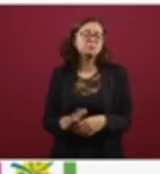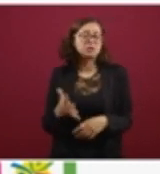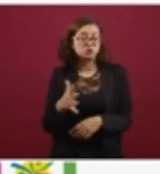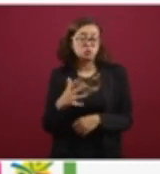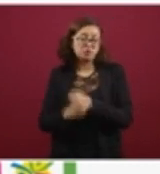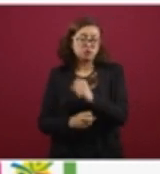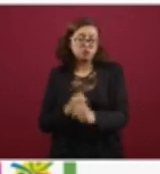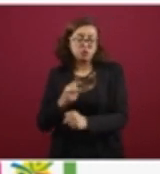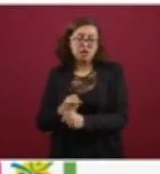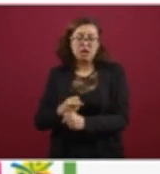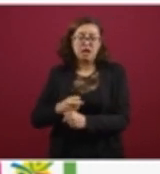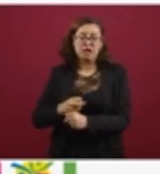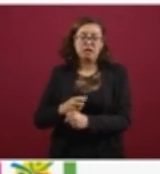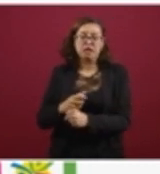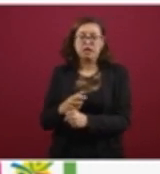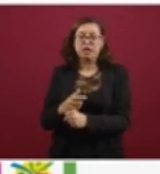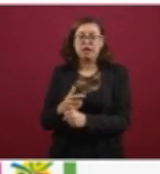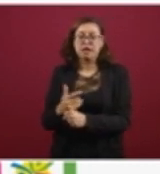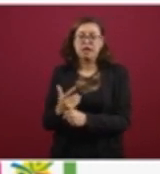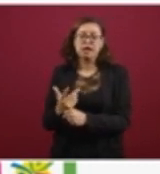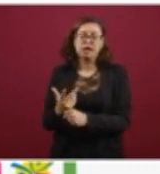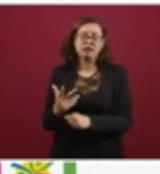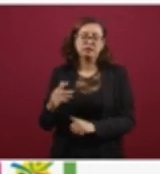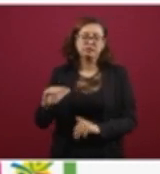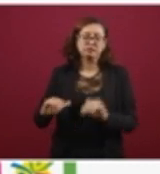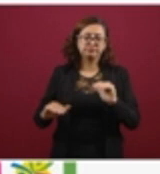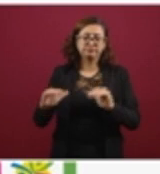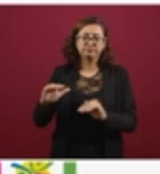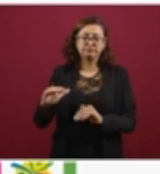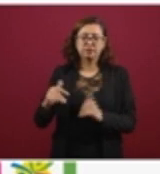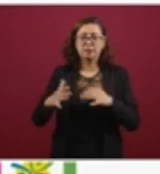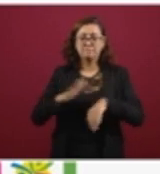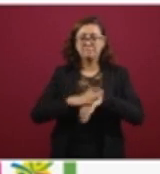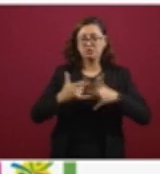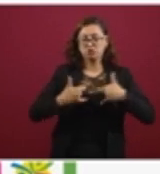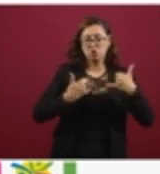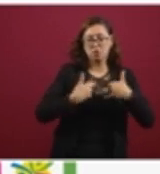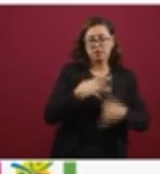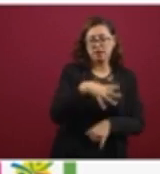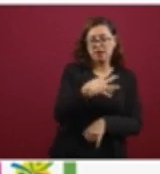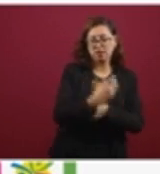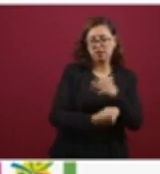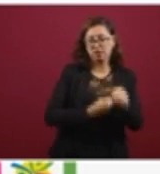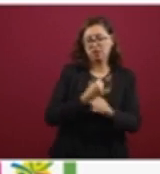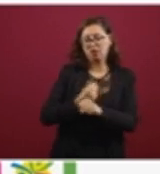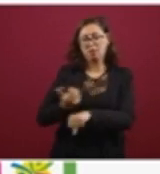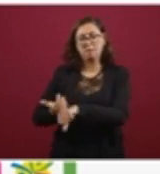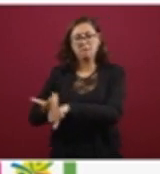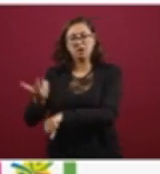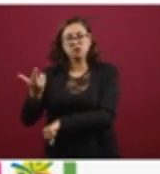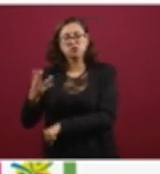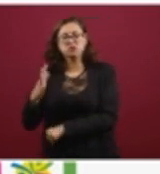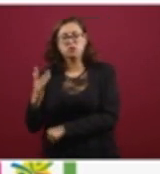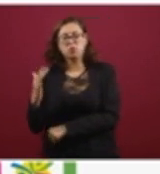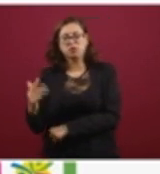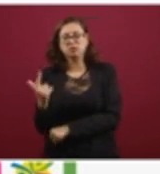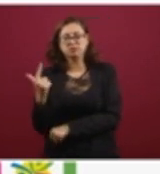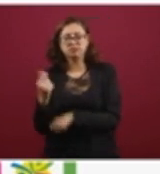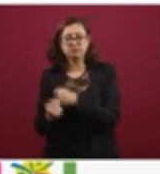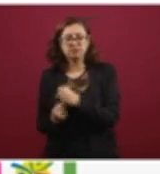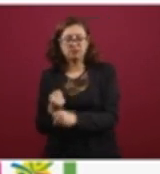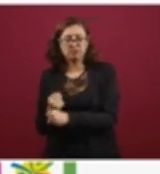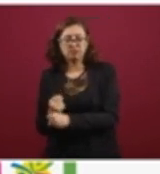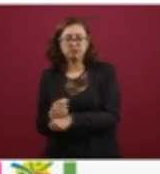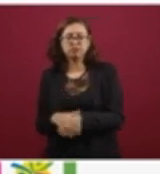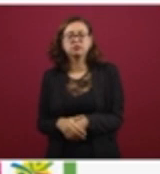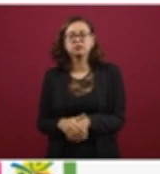la delegación, la menor de edad, 14 años, y el mayor de 57 años. Y el estimado está